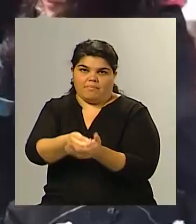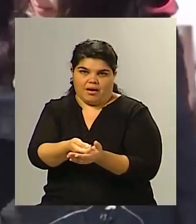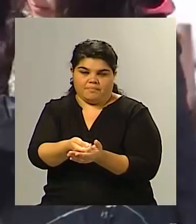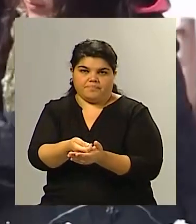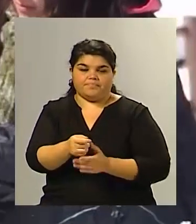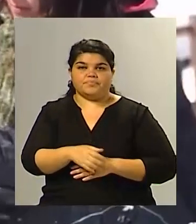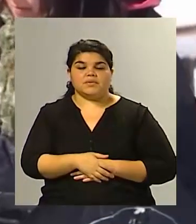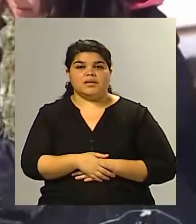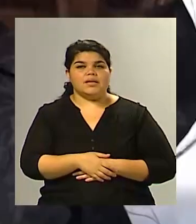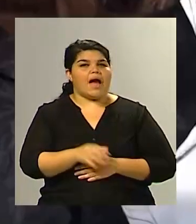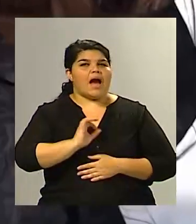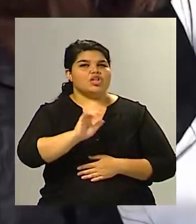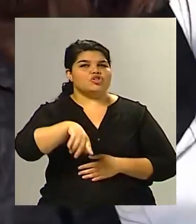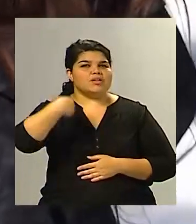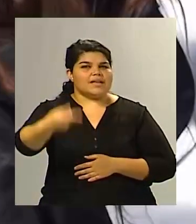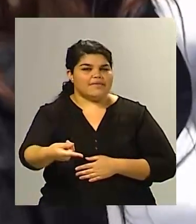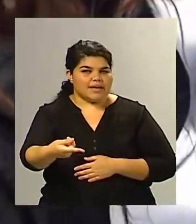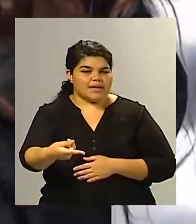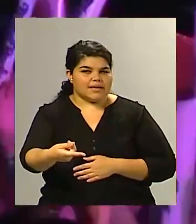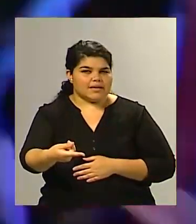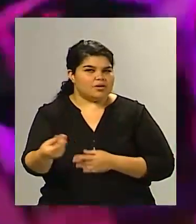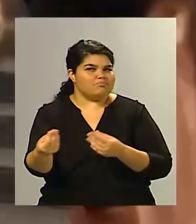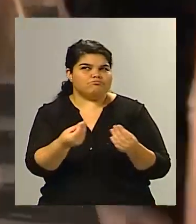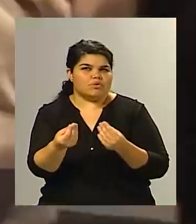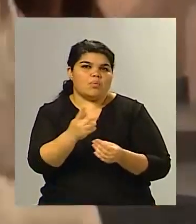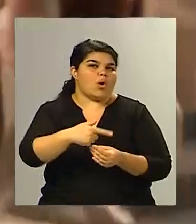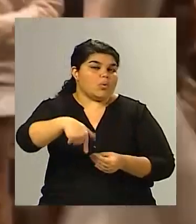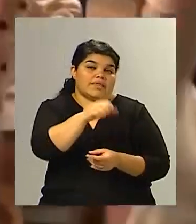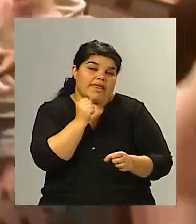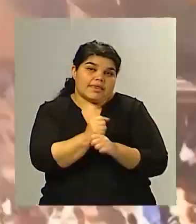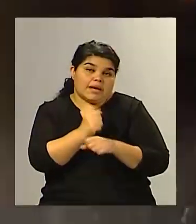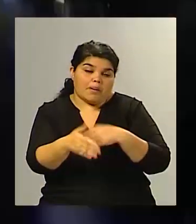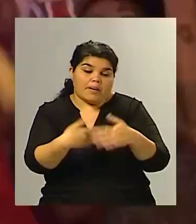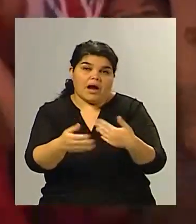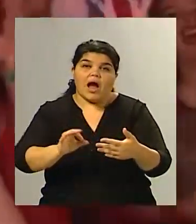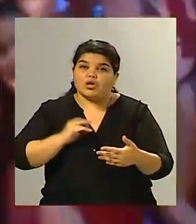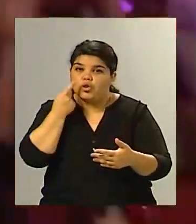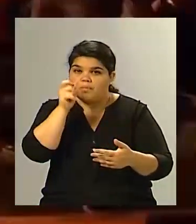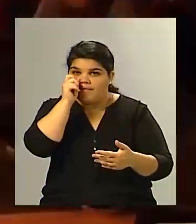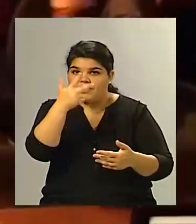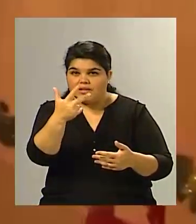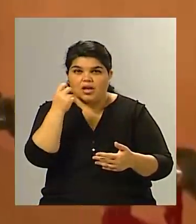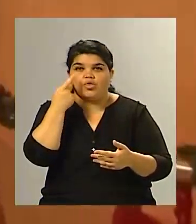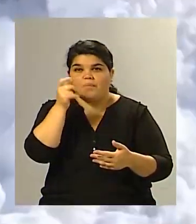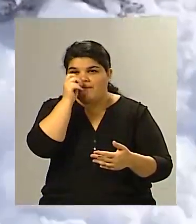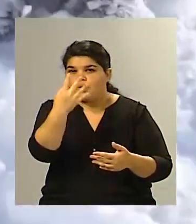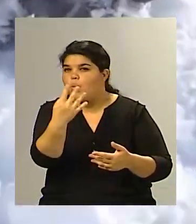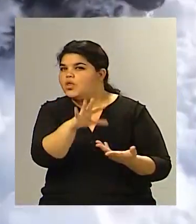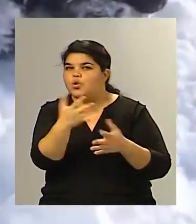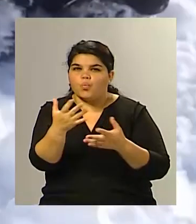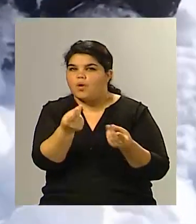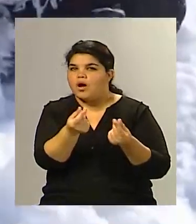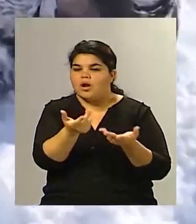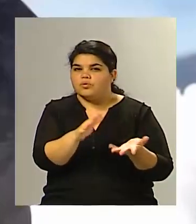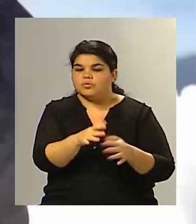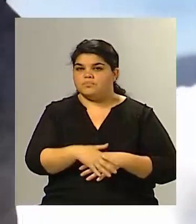ejemplo, o la próxima promoción en la cual ustedes estén trabajando, se me ocurre pensar 2023, 2024, sí. ¿No? Eso, un Carlos